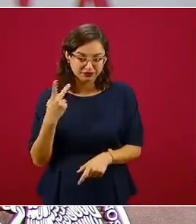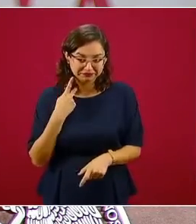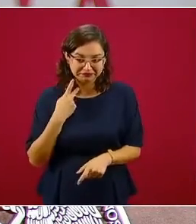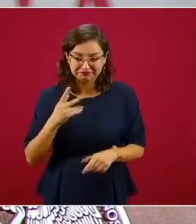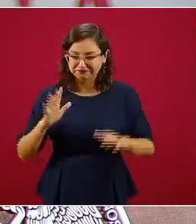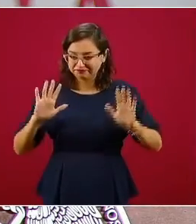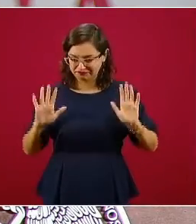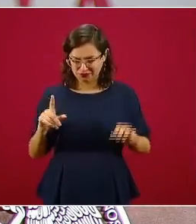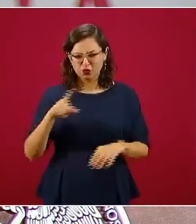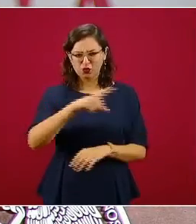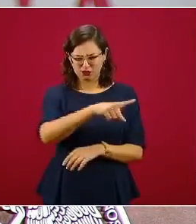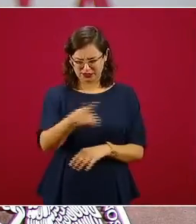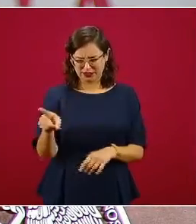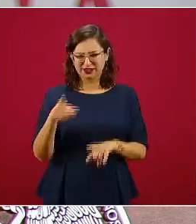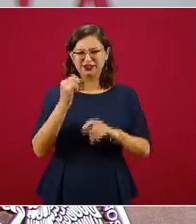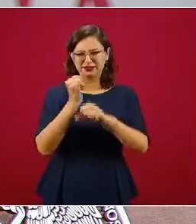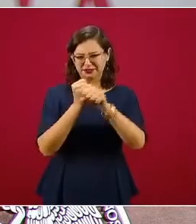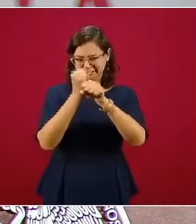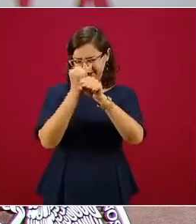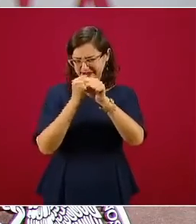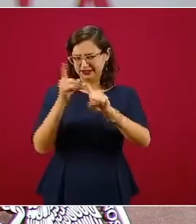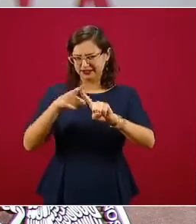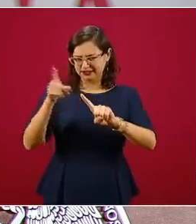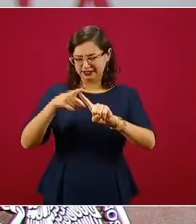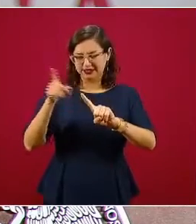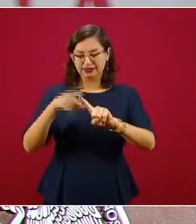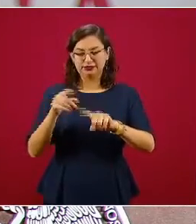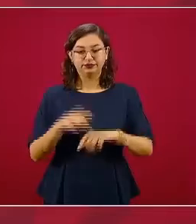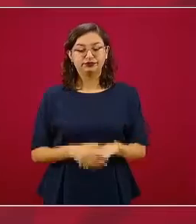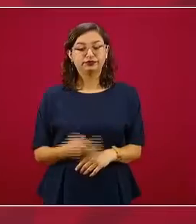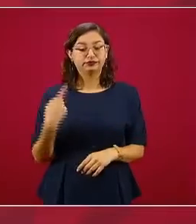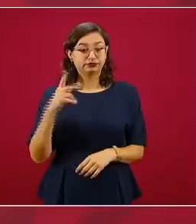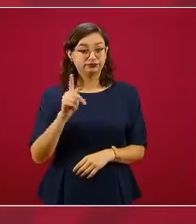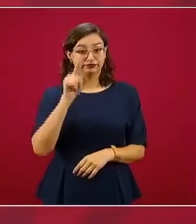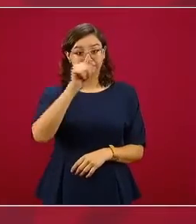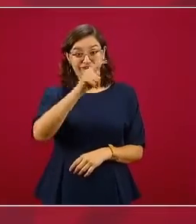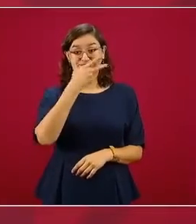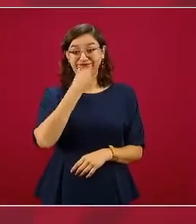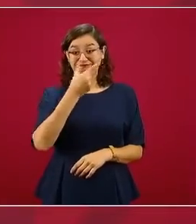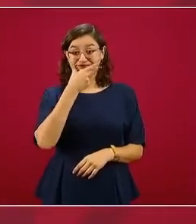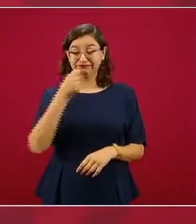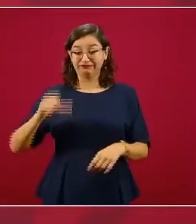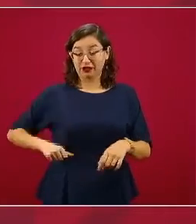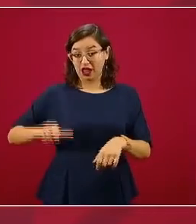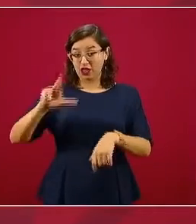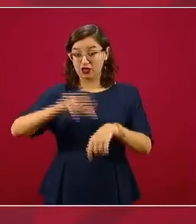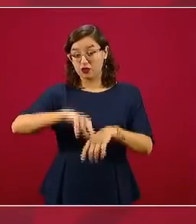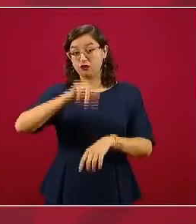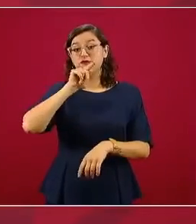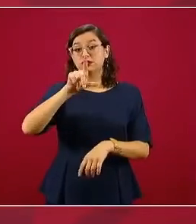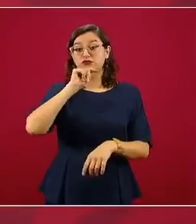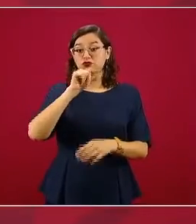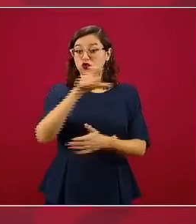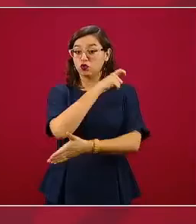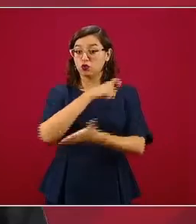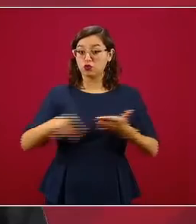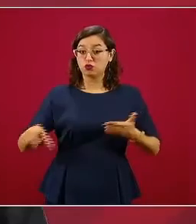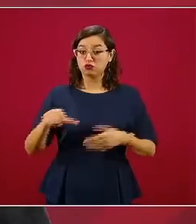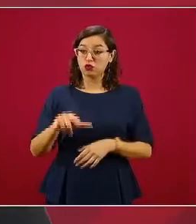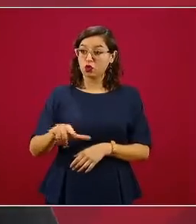se los dejo de tarea a ustedes, pero se compró un avión de lujo,